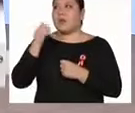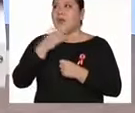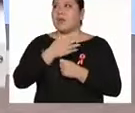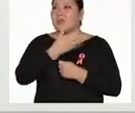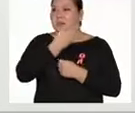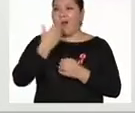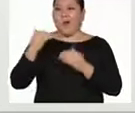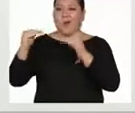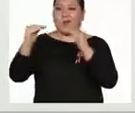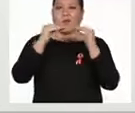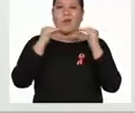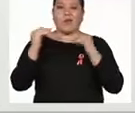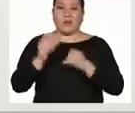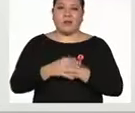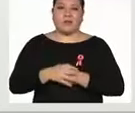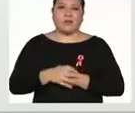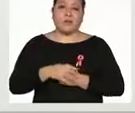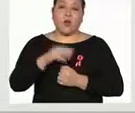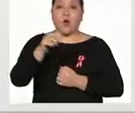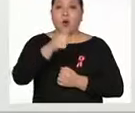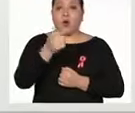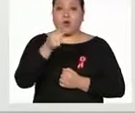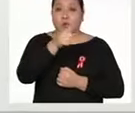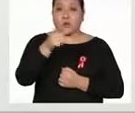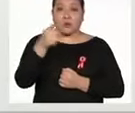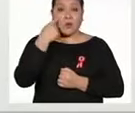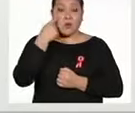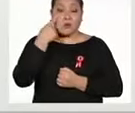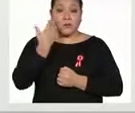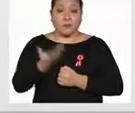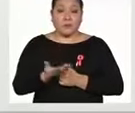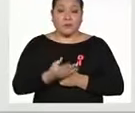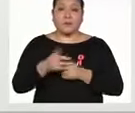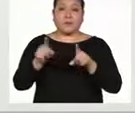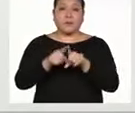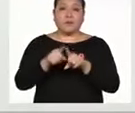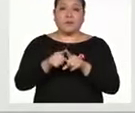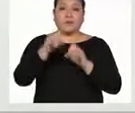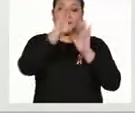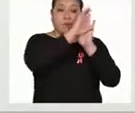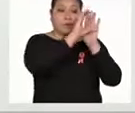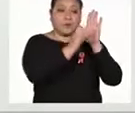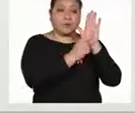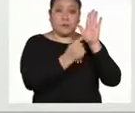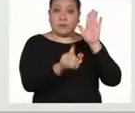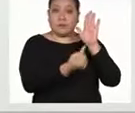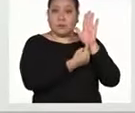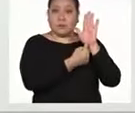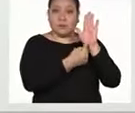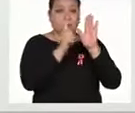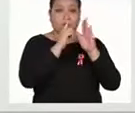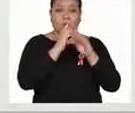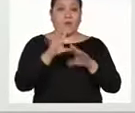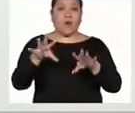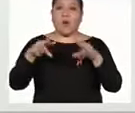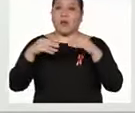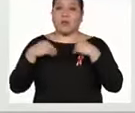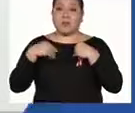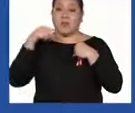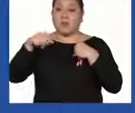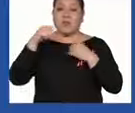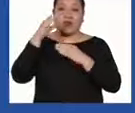trato igualitario. Y otra cosa que tienen que saber también es que nuestra Constitución está en contra de los actos